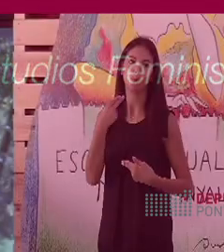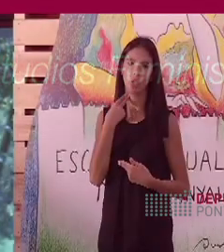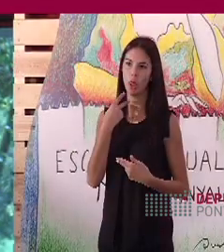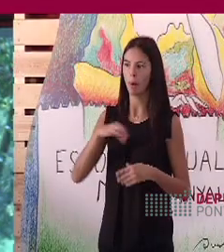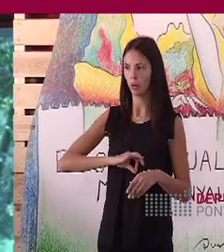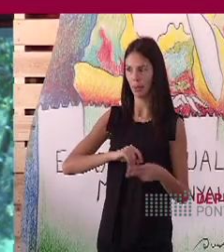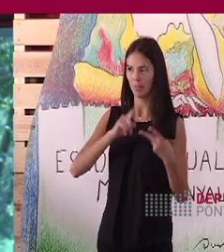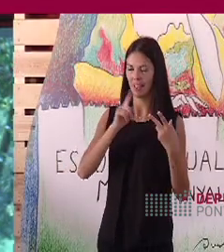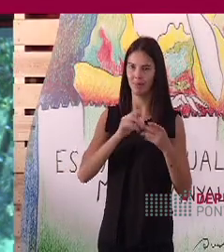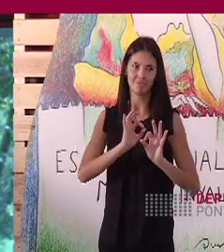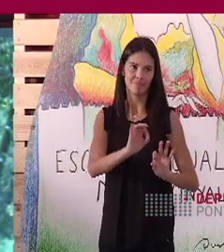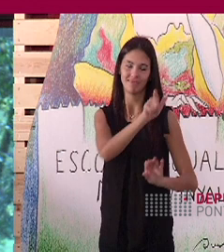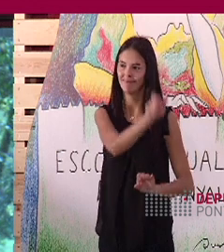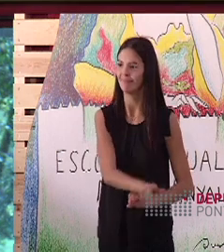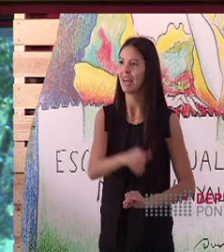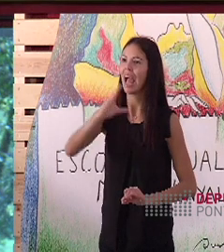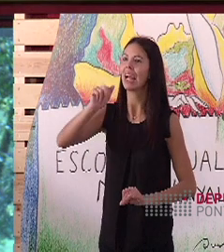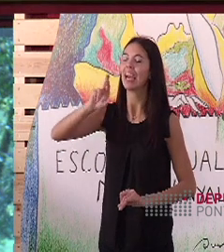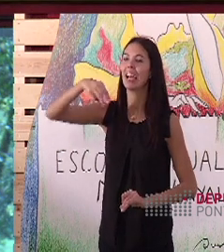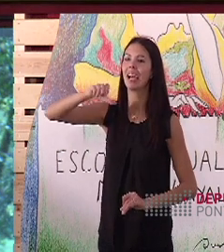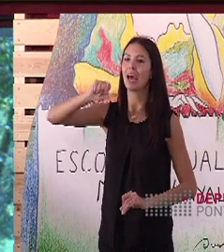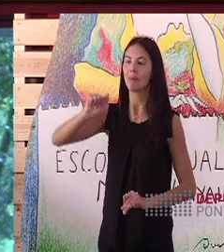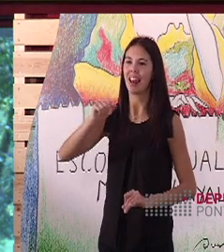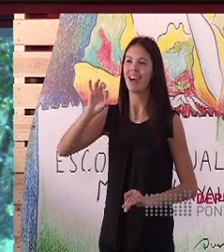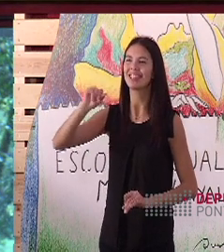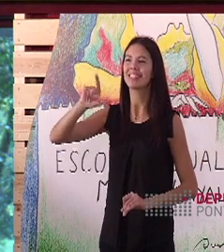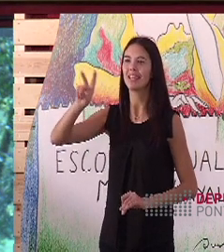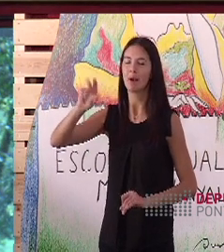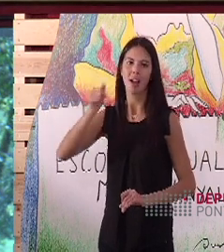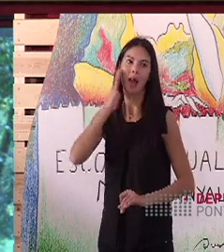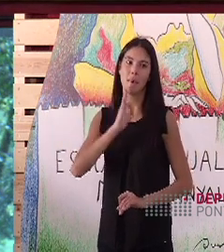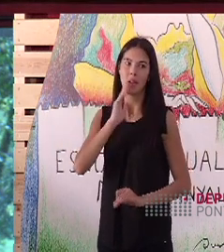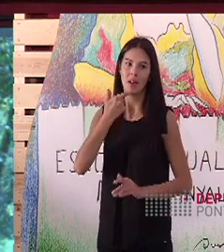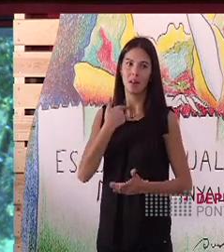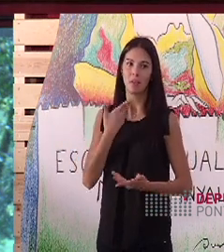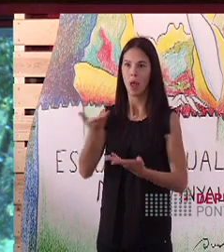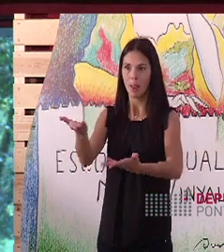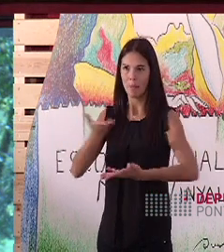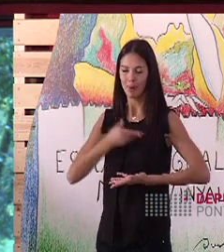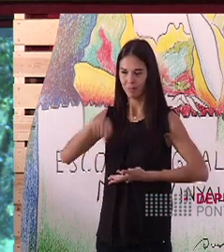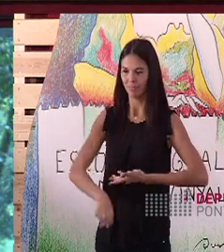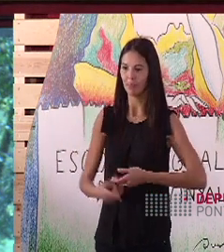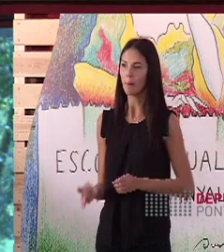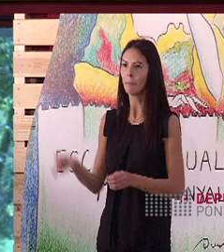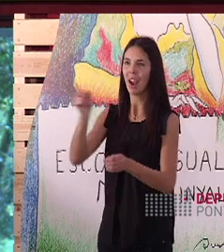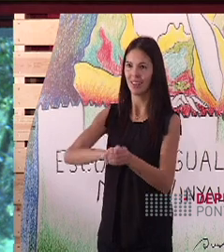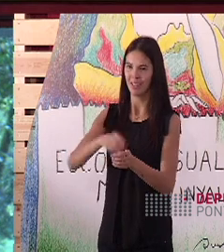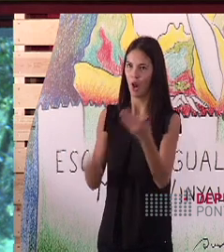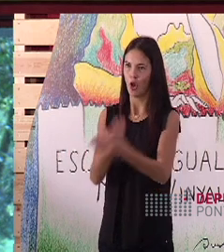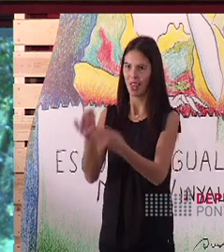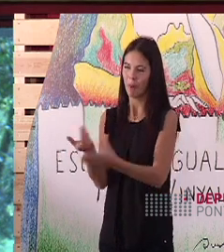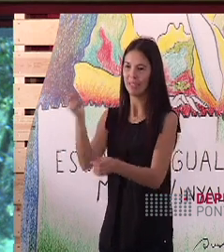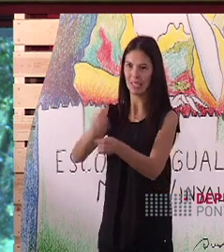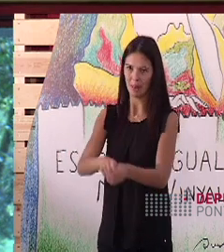Carmela Silva, pues la grandísima amabilidad que han tenido al invitarme a participar en estas magníficas